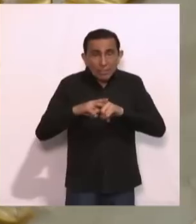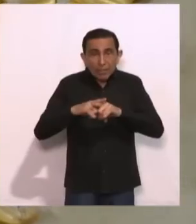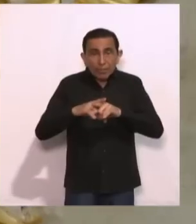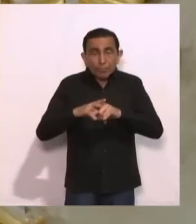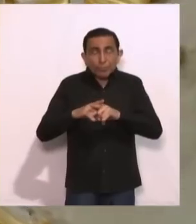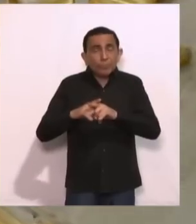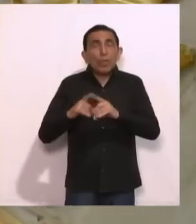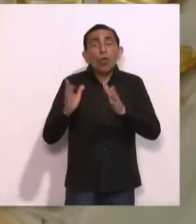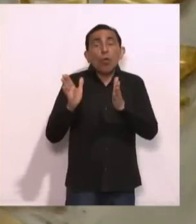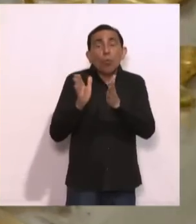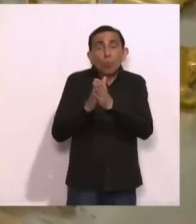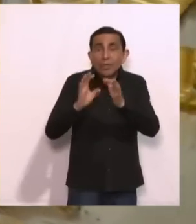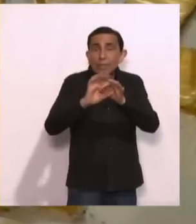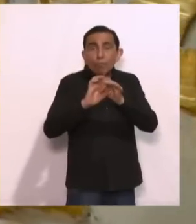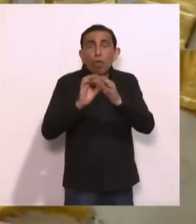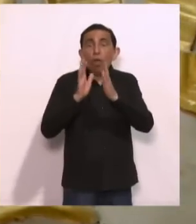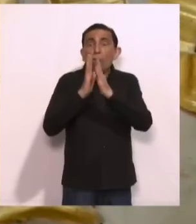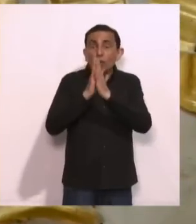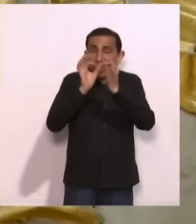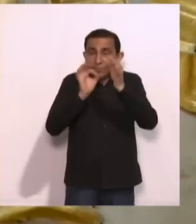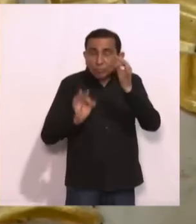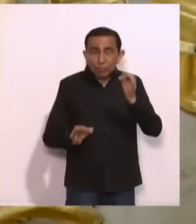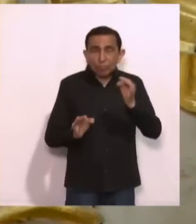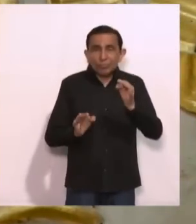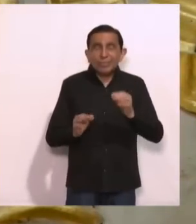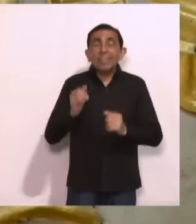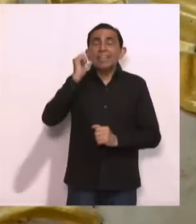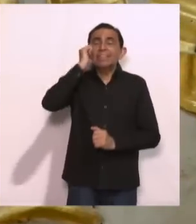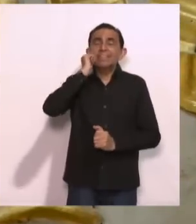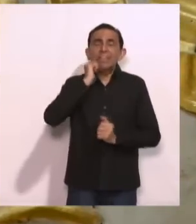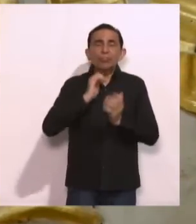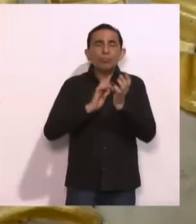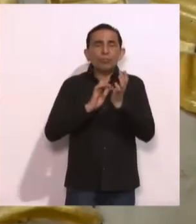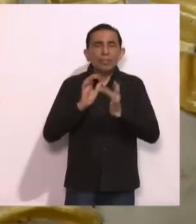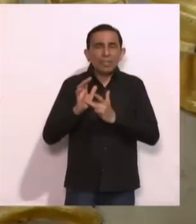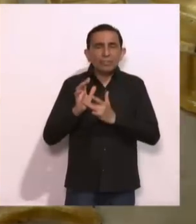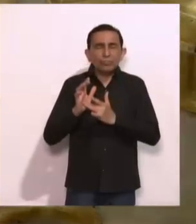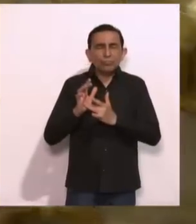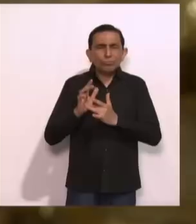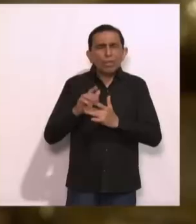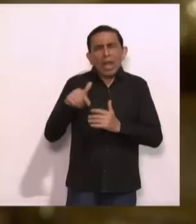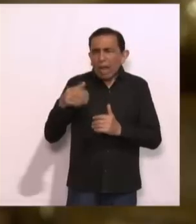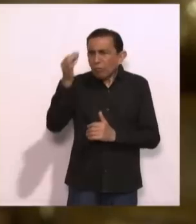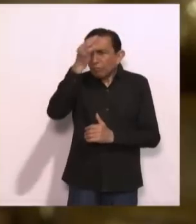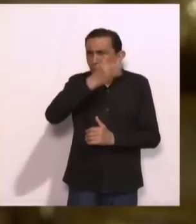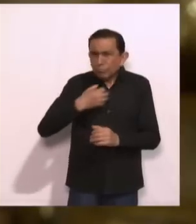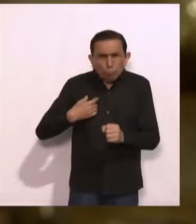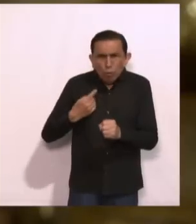Rezamos desde casa, desde los lugares donde estamos siguiendo esta transmisión de la misa.